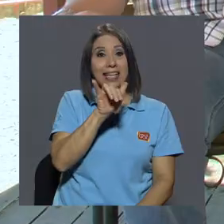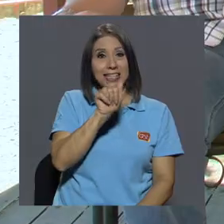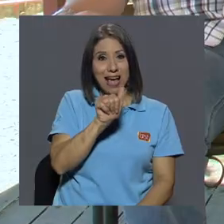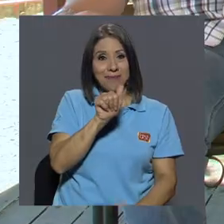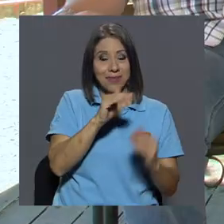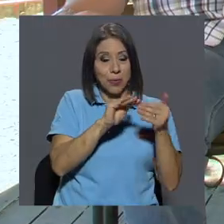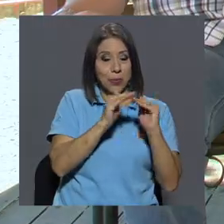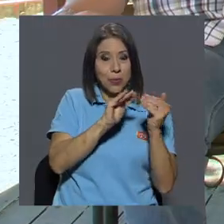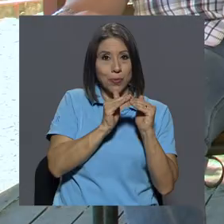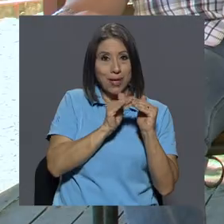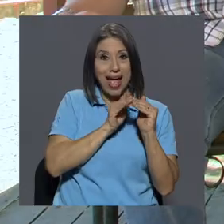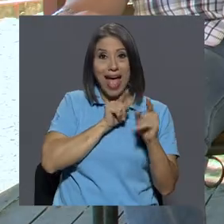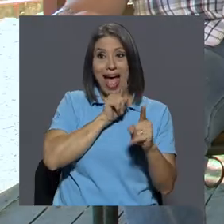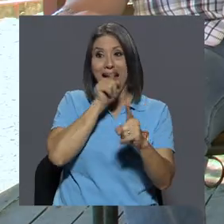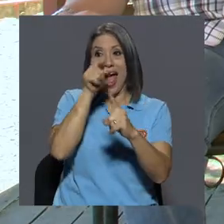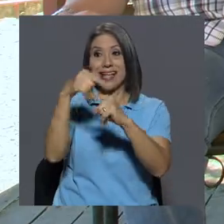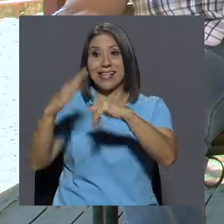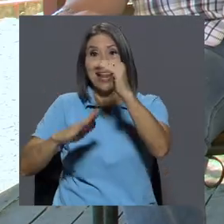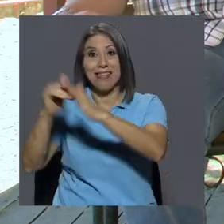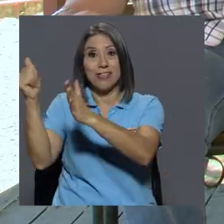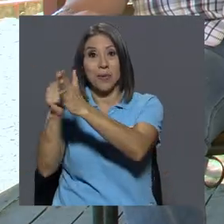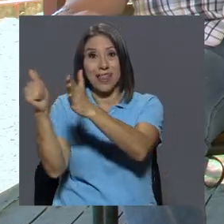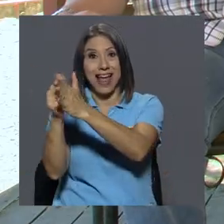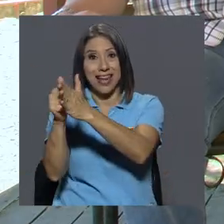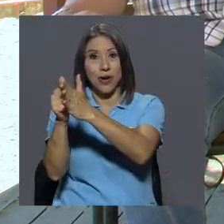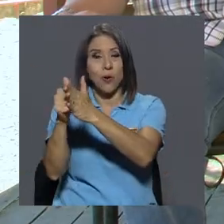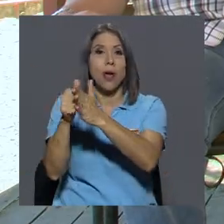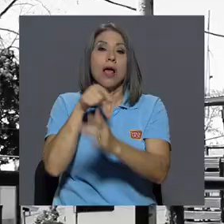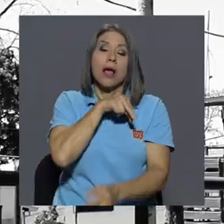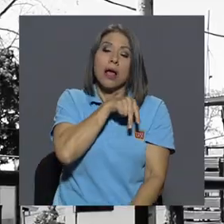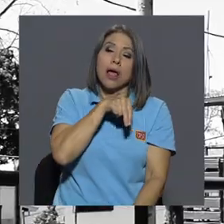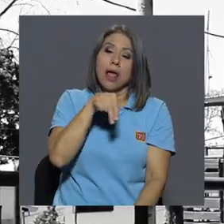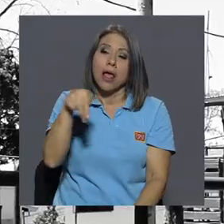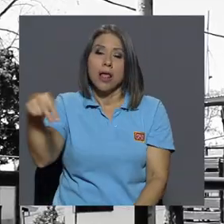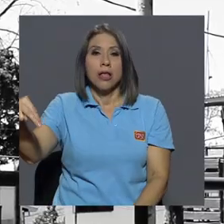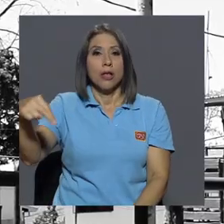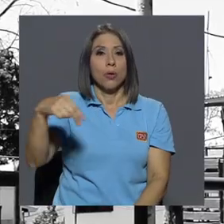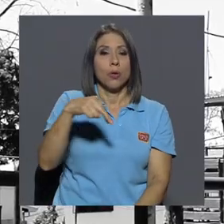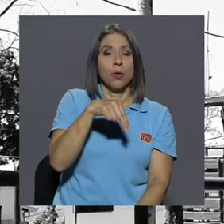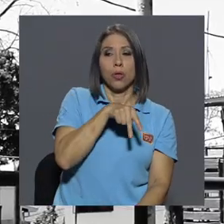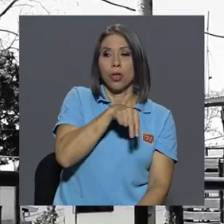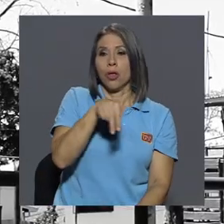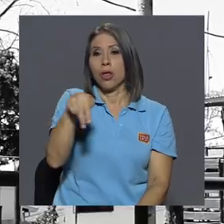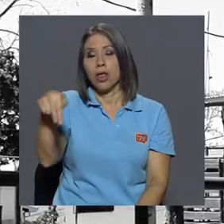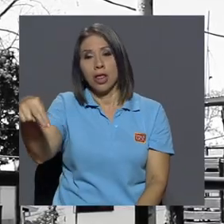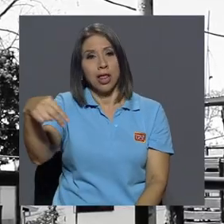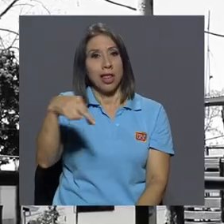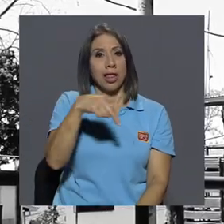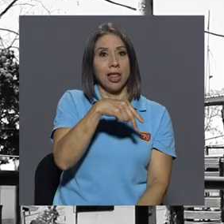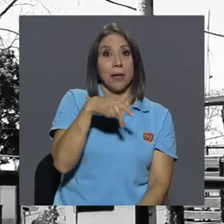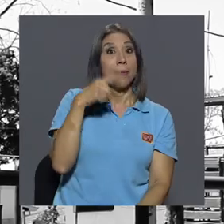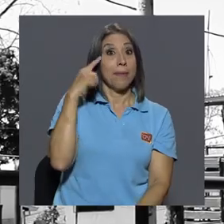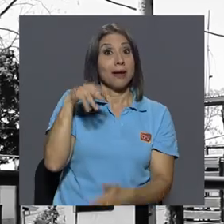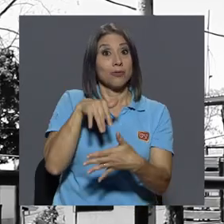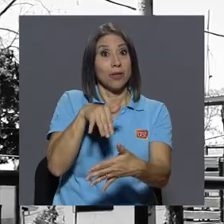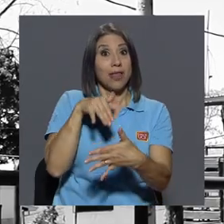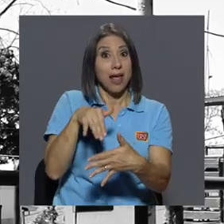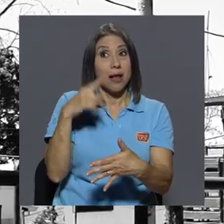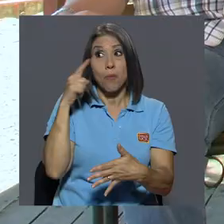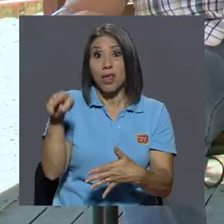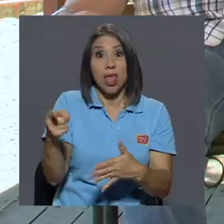metálico para sacar el bachiller y regresarse en la noche porque no tenía los pases. Fue la mujer que me regaló el primer par de